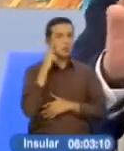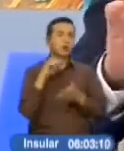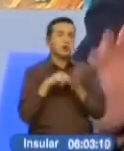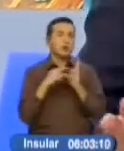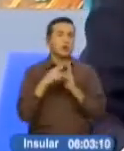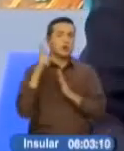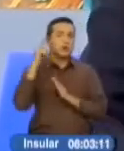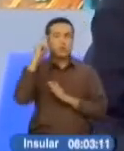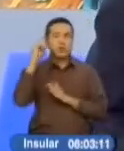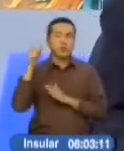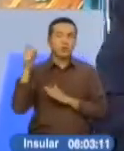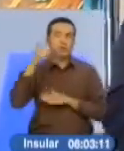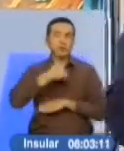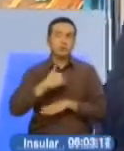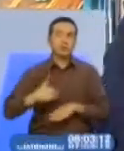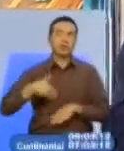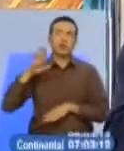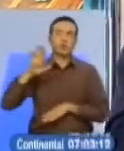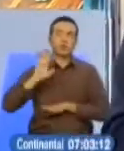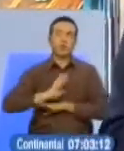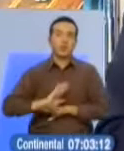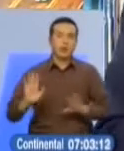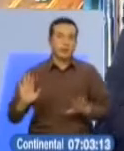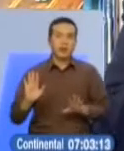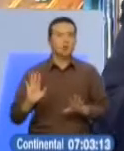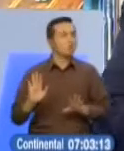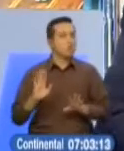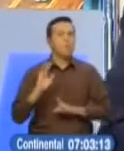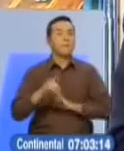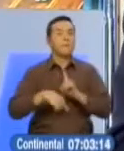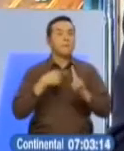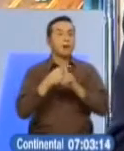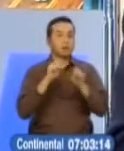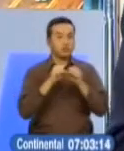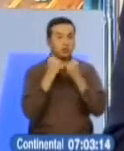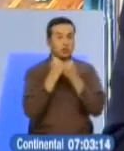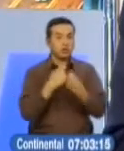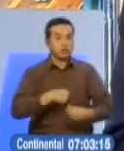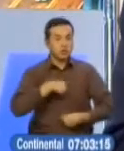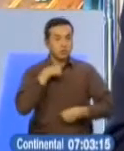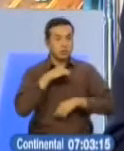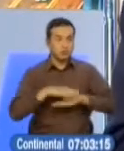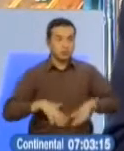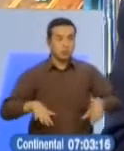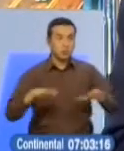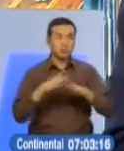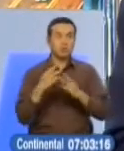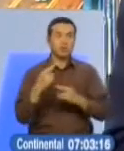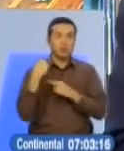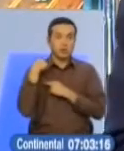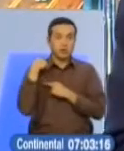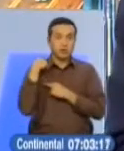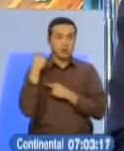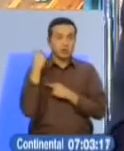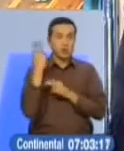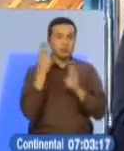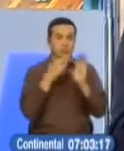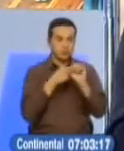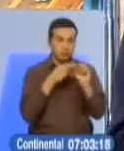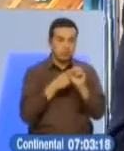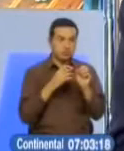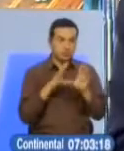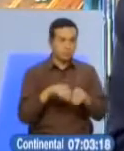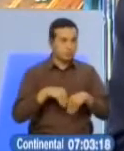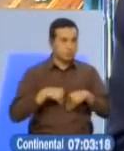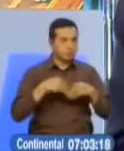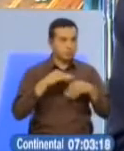solo del gobierno central, esto es cuestión de toda la sociedad civil, es un clamor general y por tanto nos debe convocar, involucrar y